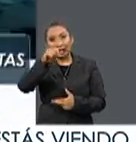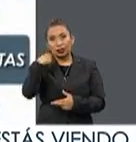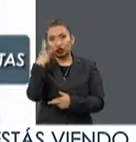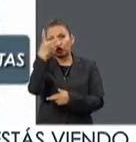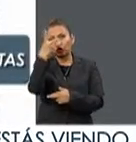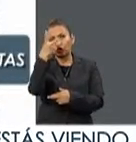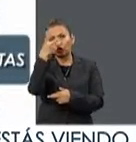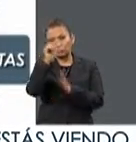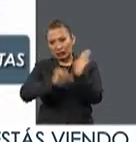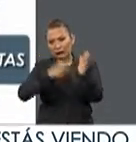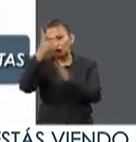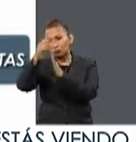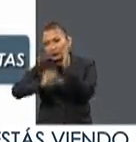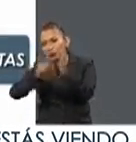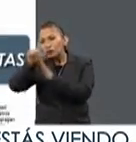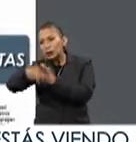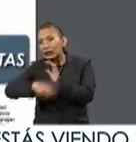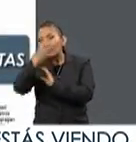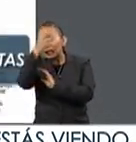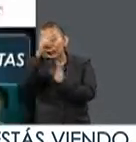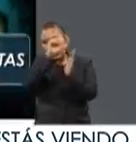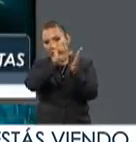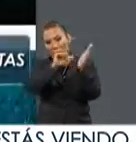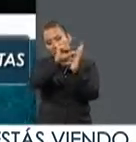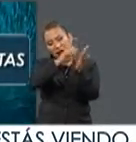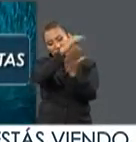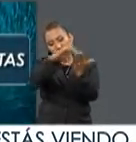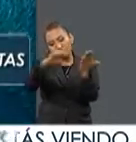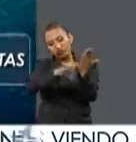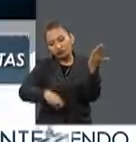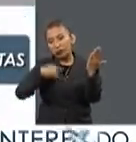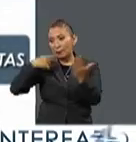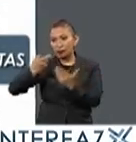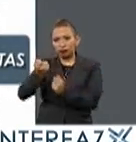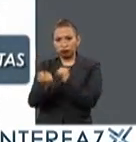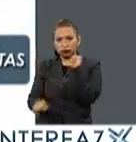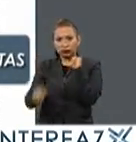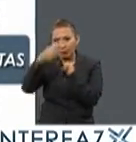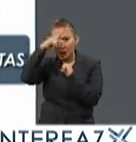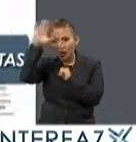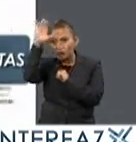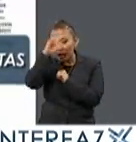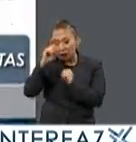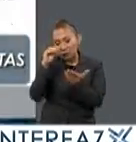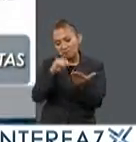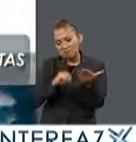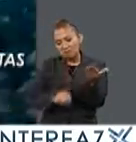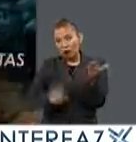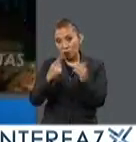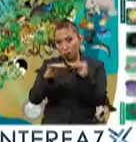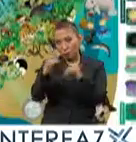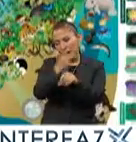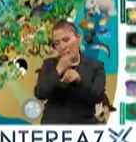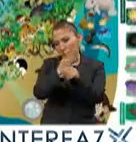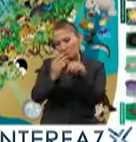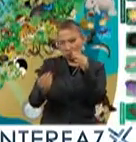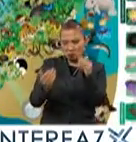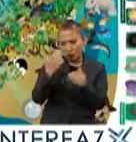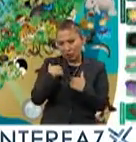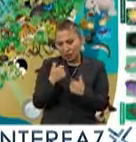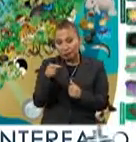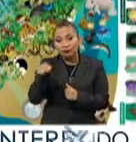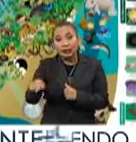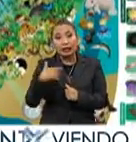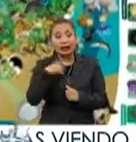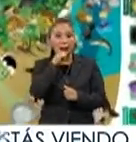cada dos meses, salen 3 artículos, escrita por científicos mexicanos. Esa tiene como un nivel de prepa. Y tenemos